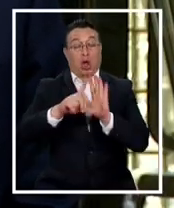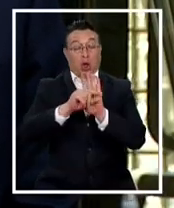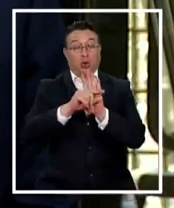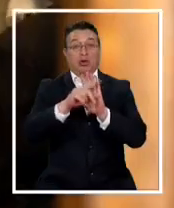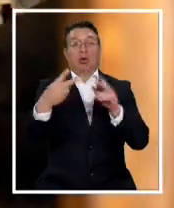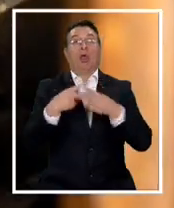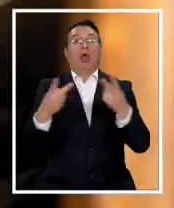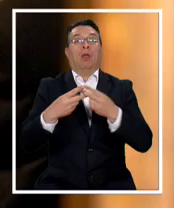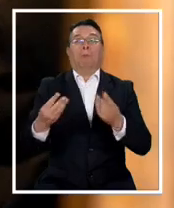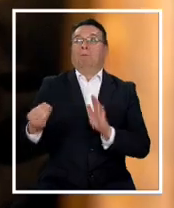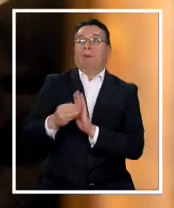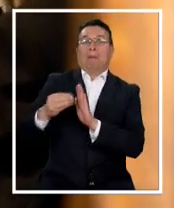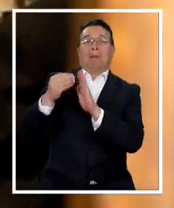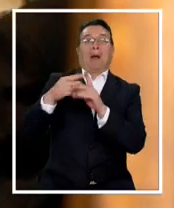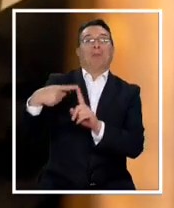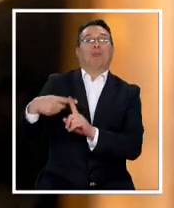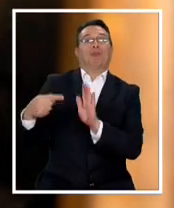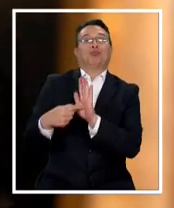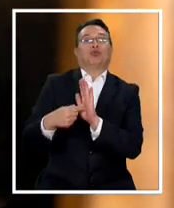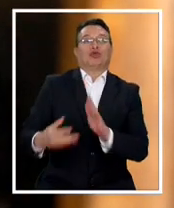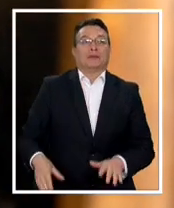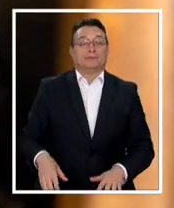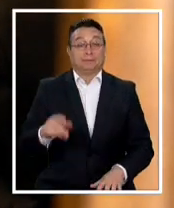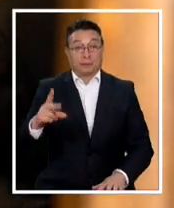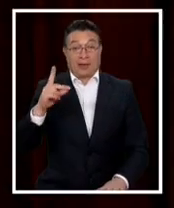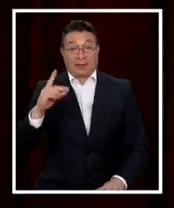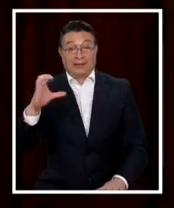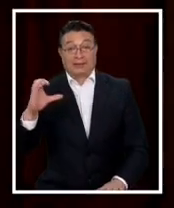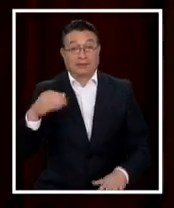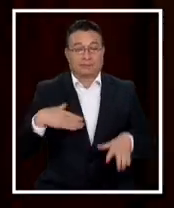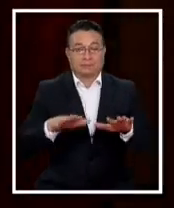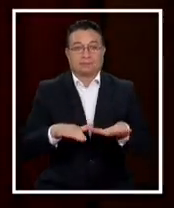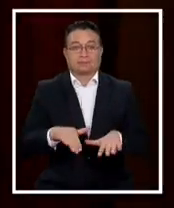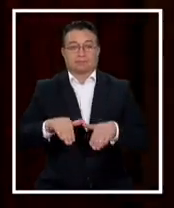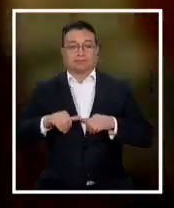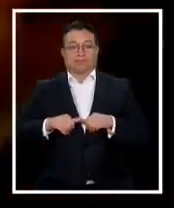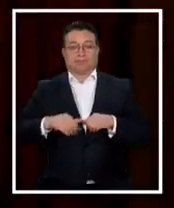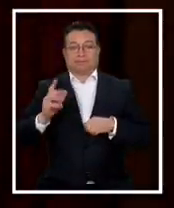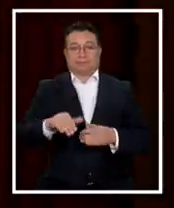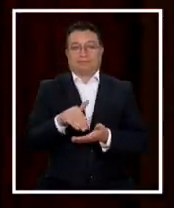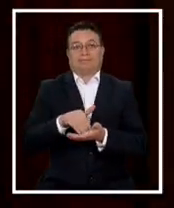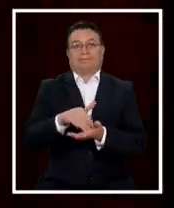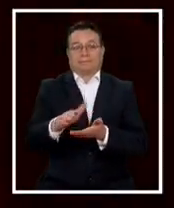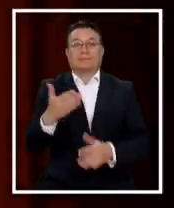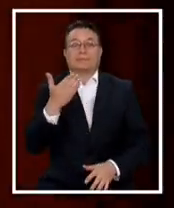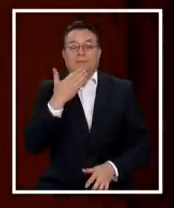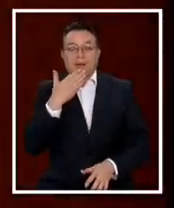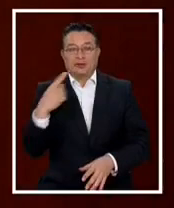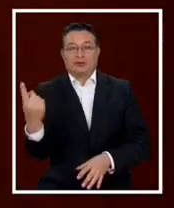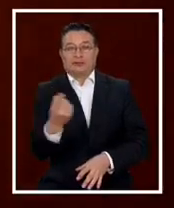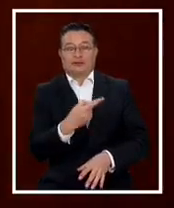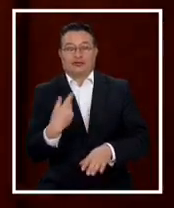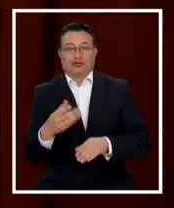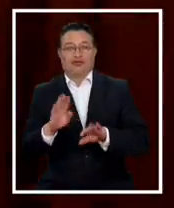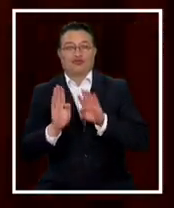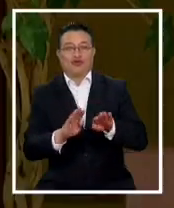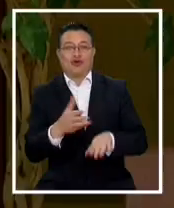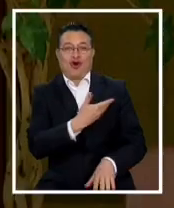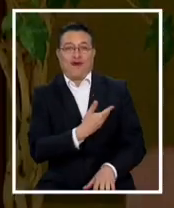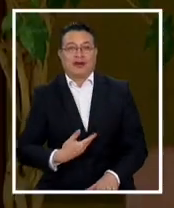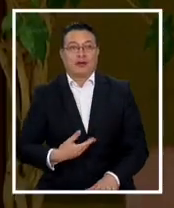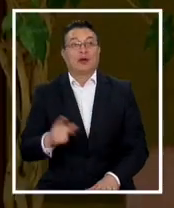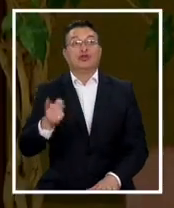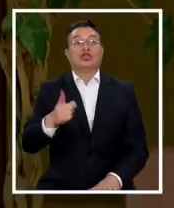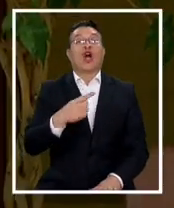hashtag era ese. Aún así, la Democracia Cristiana se desmarcó de la posible acusación, que fue rechazada también desde el oficialismo. No nos